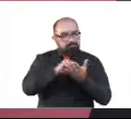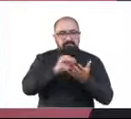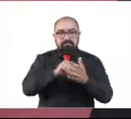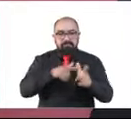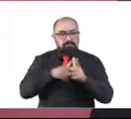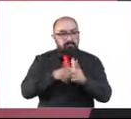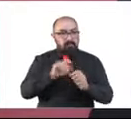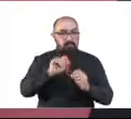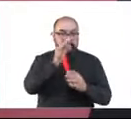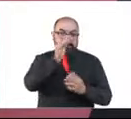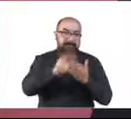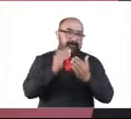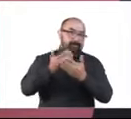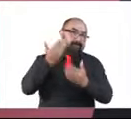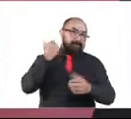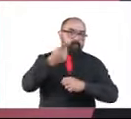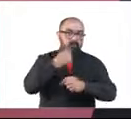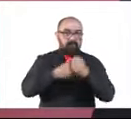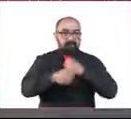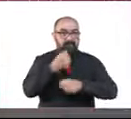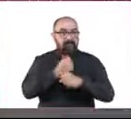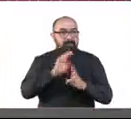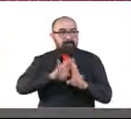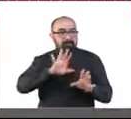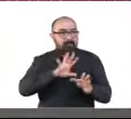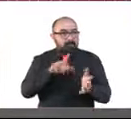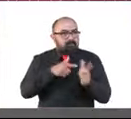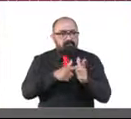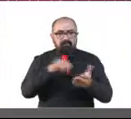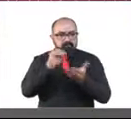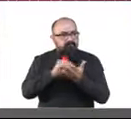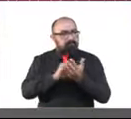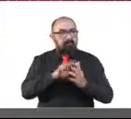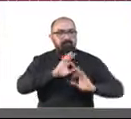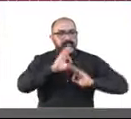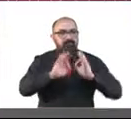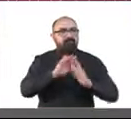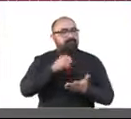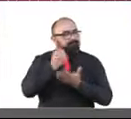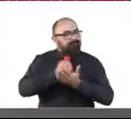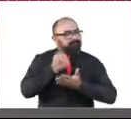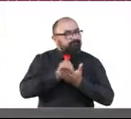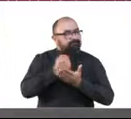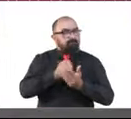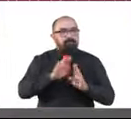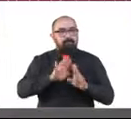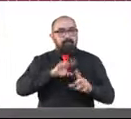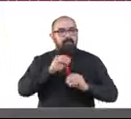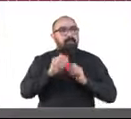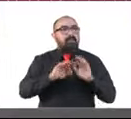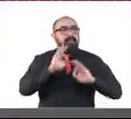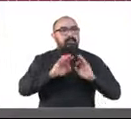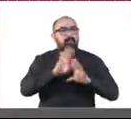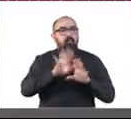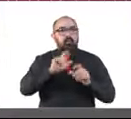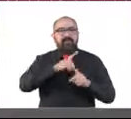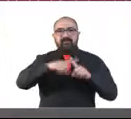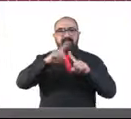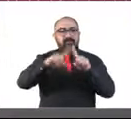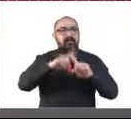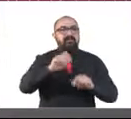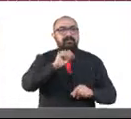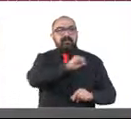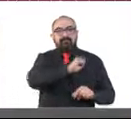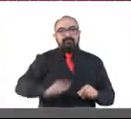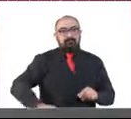hasta el año pasado todavía seguimos impulsando las buenas prácticas productivas entre compañeros, no solo de la alcaldía, sino de otras también. Y bueno,